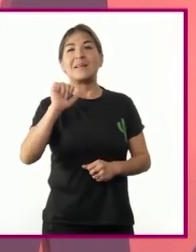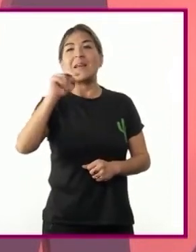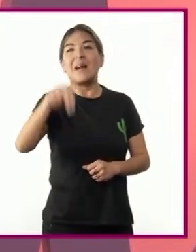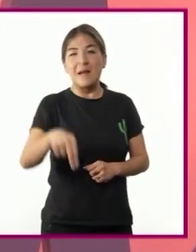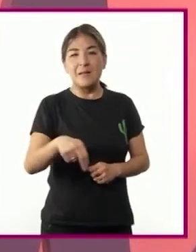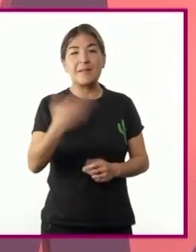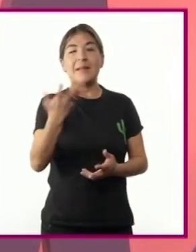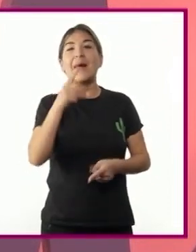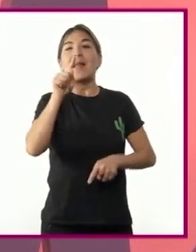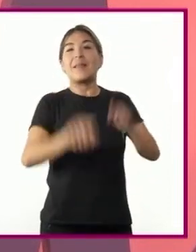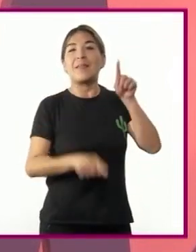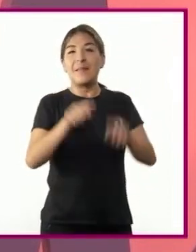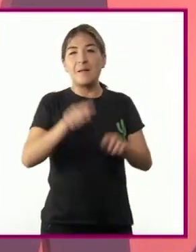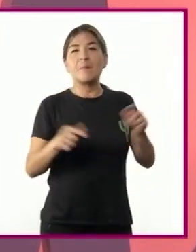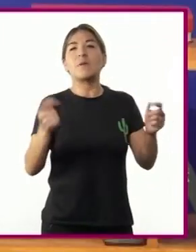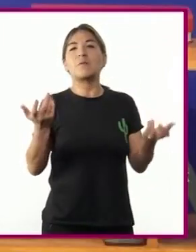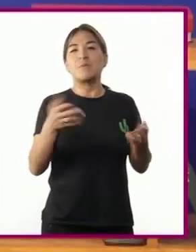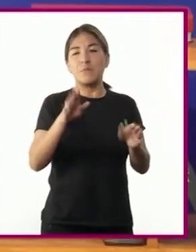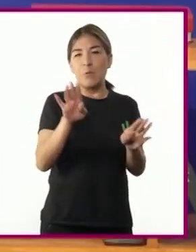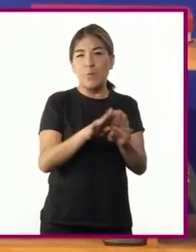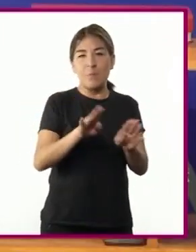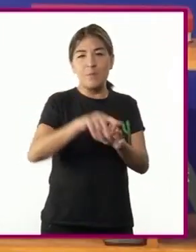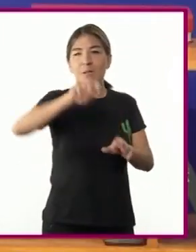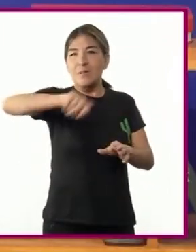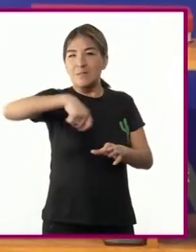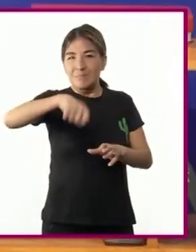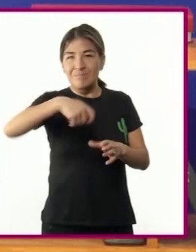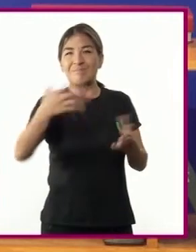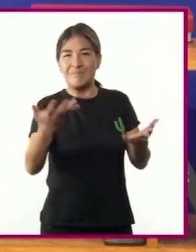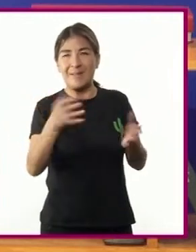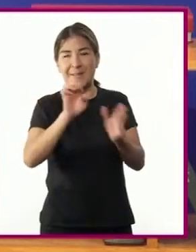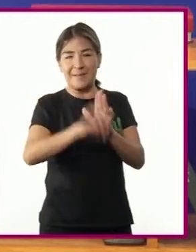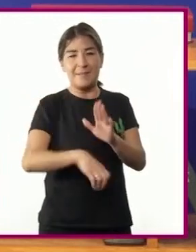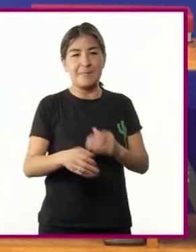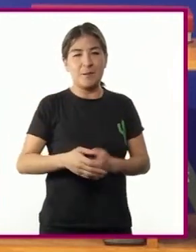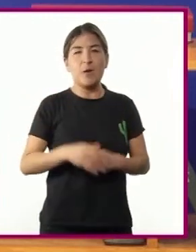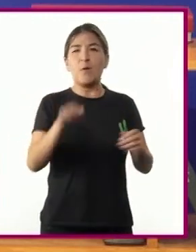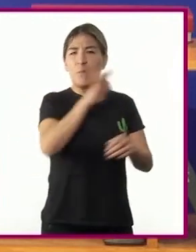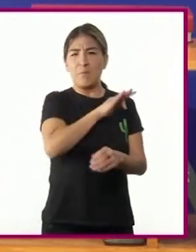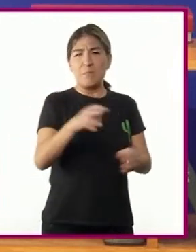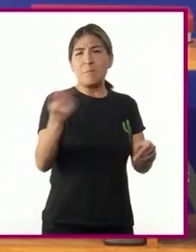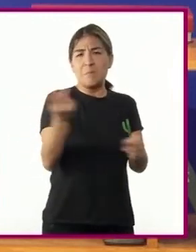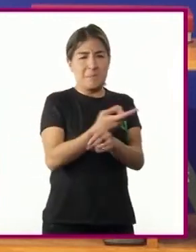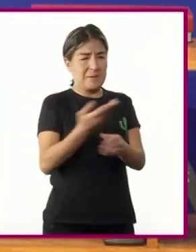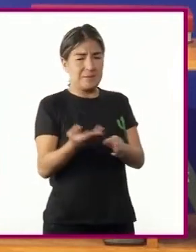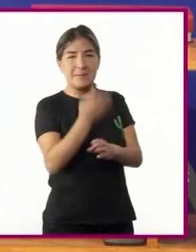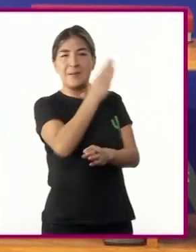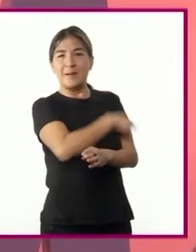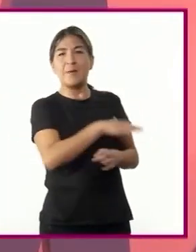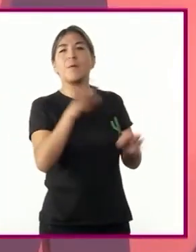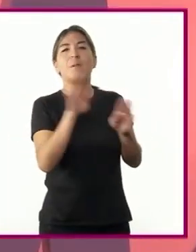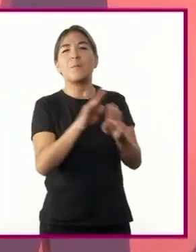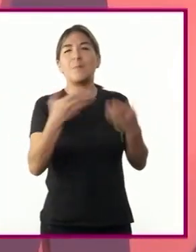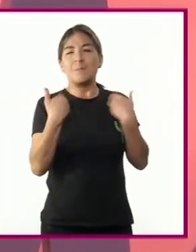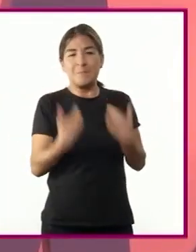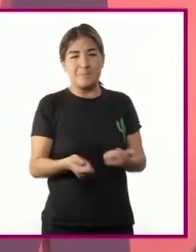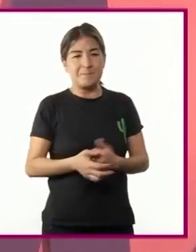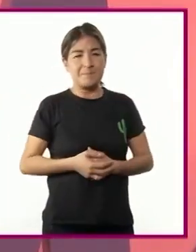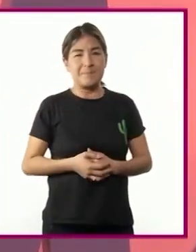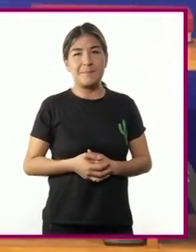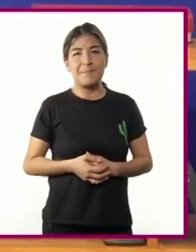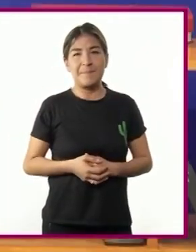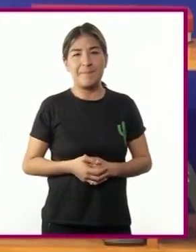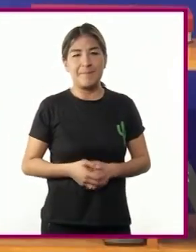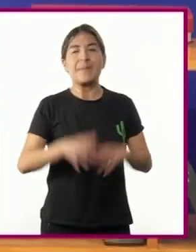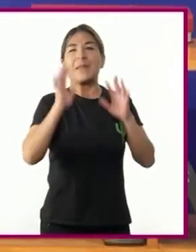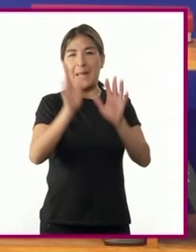que ocurra la primera acción. ¿Y puede cambiar la condición al pasado? Según entiendo, el experimento, ya